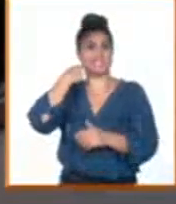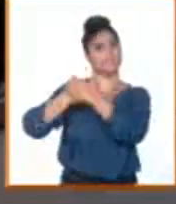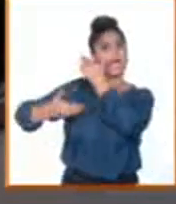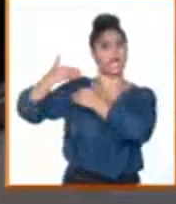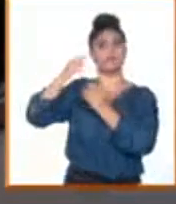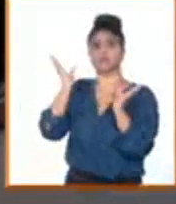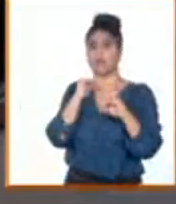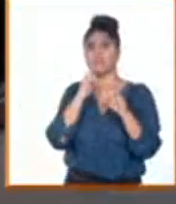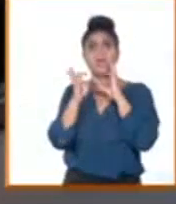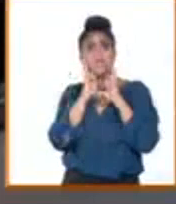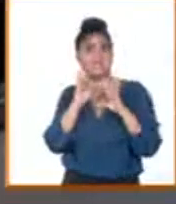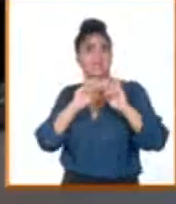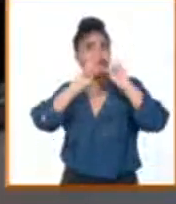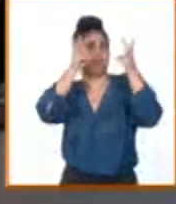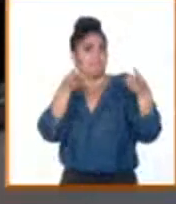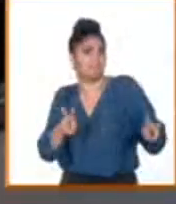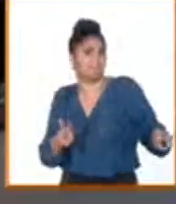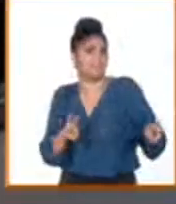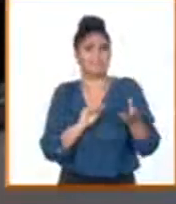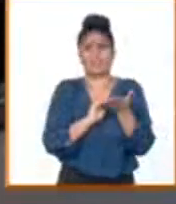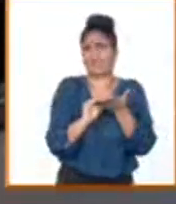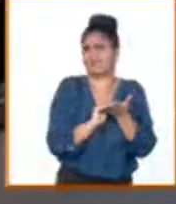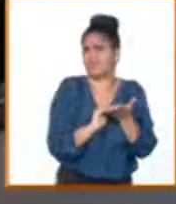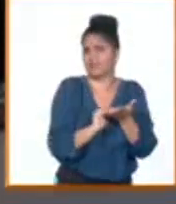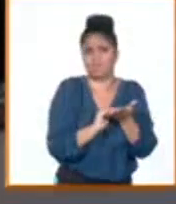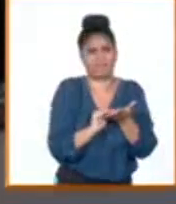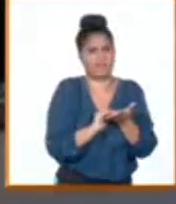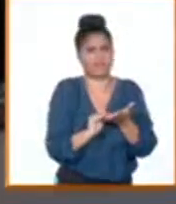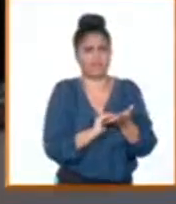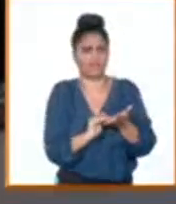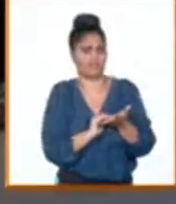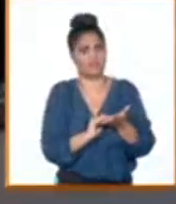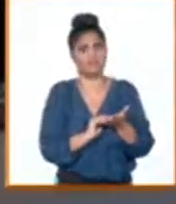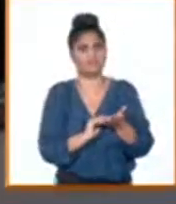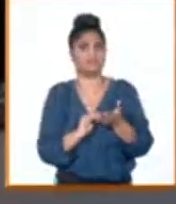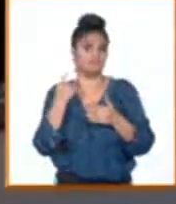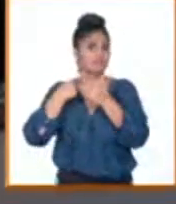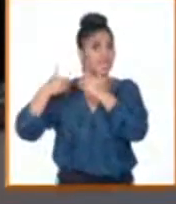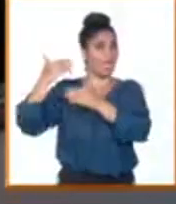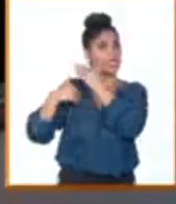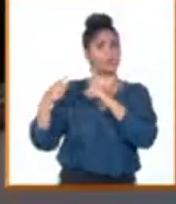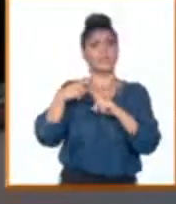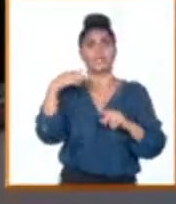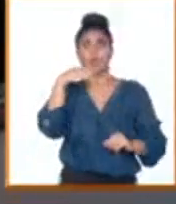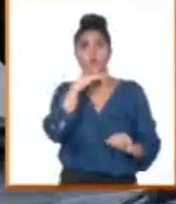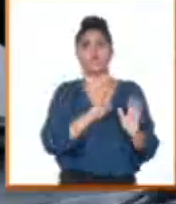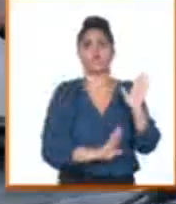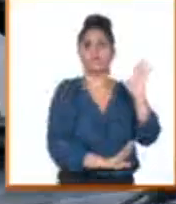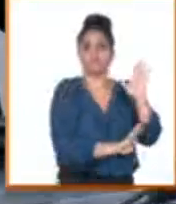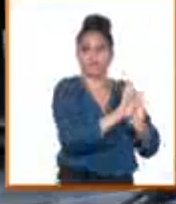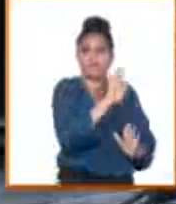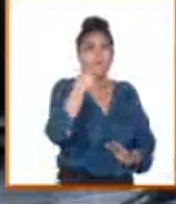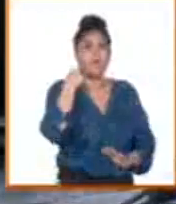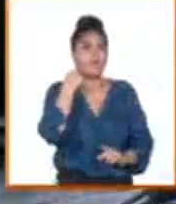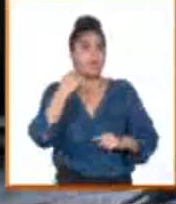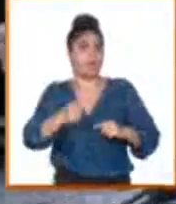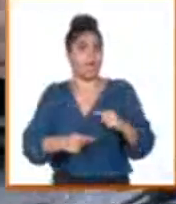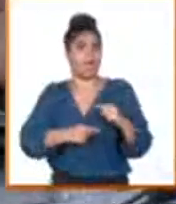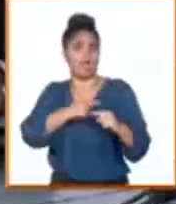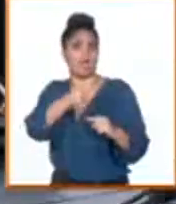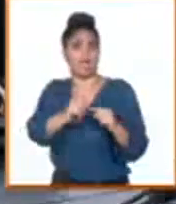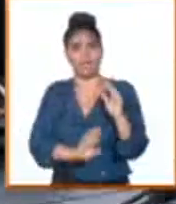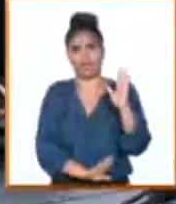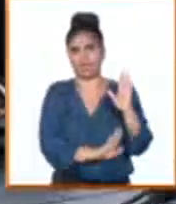el patrocinio, cosas nuevas que aparecen, que implican también una responsabilidad para los medios de comunicación y para todos los